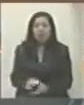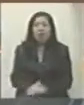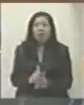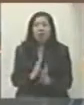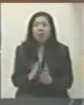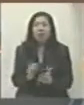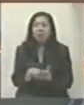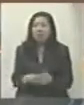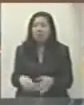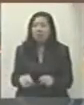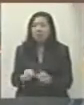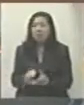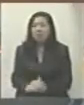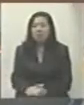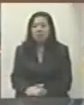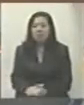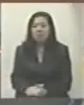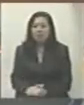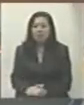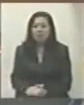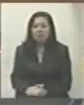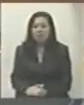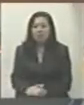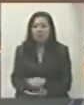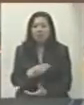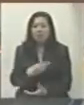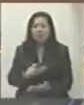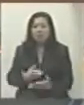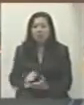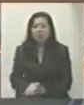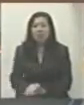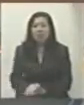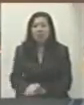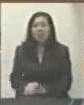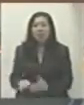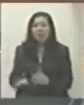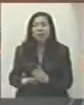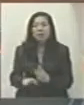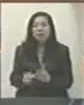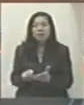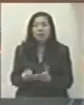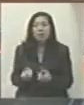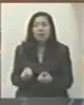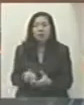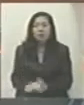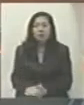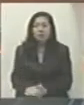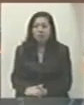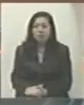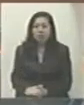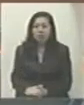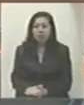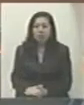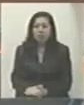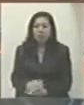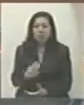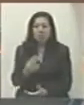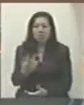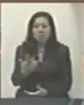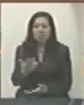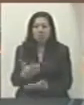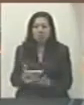orden de prioridades. Inclusive uno dice, ¿será efectivamente que se va a hacer el cuadrito tan simpático que está en la página